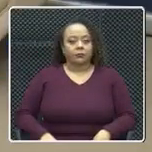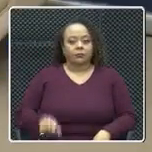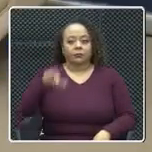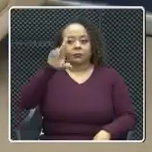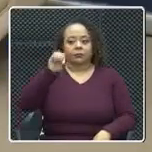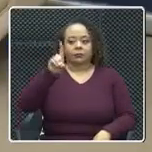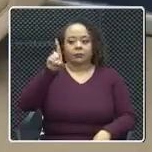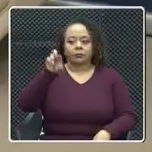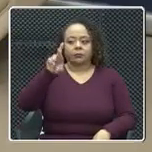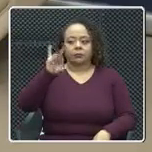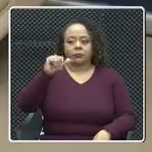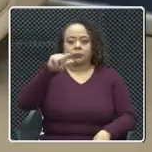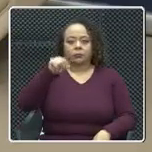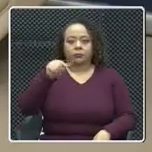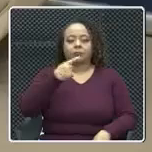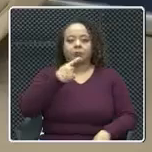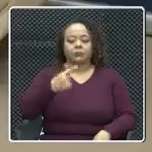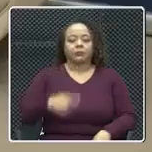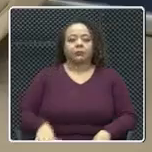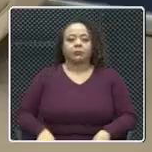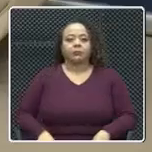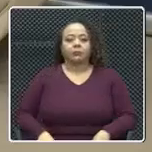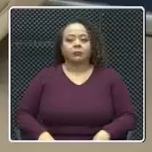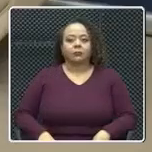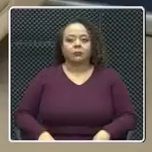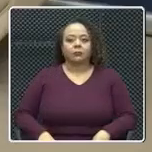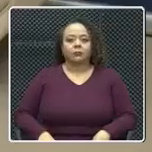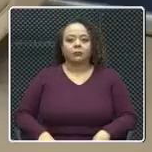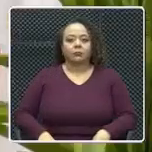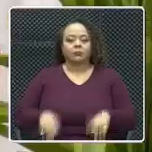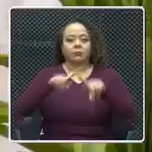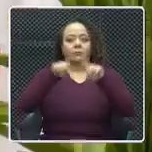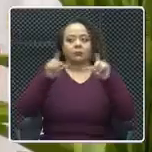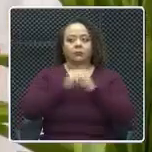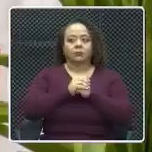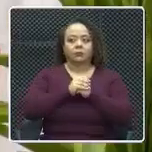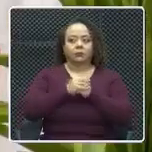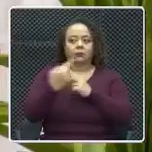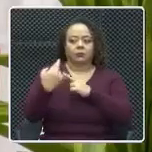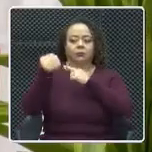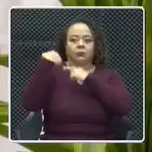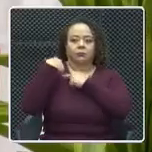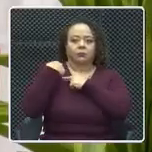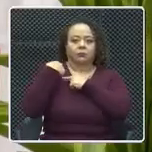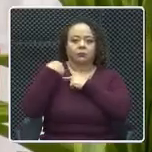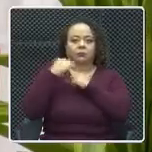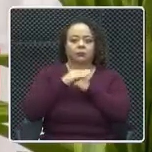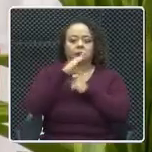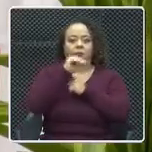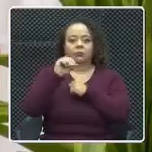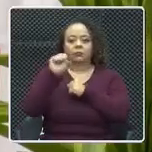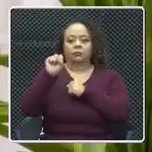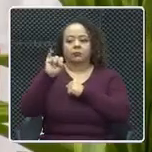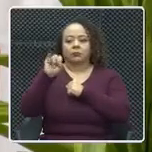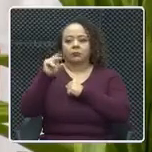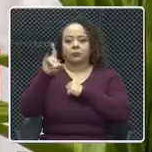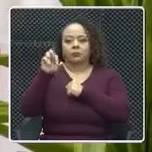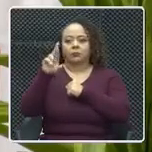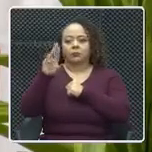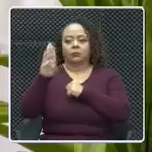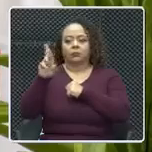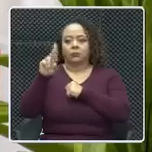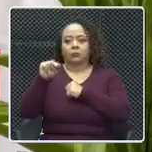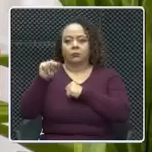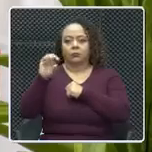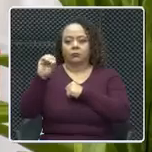Rodríguez Rebeca nos dice, ¿cuál es la diferencia entre la sobrecarga laboral y el síndrome del quemado? Quizás no vamos